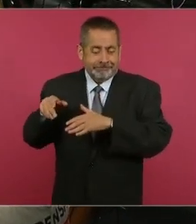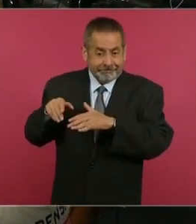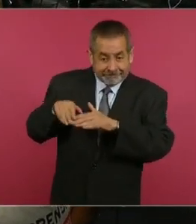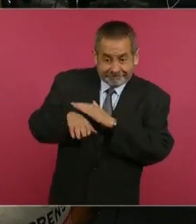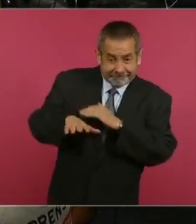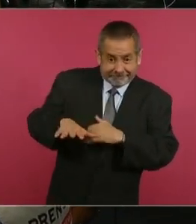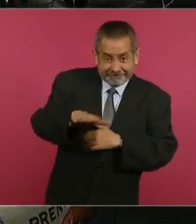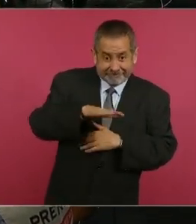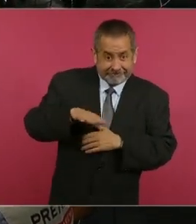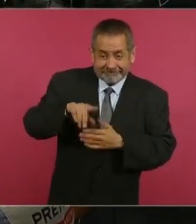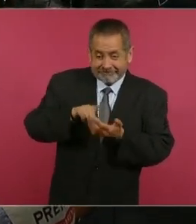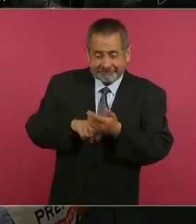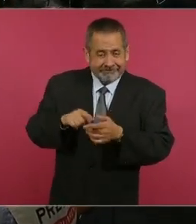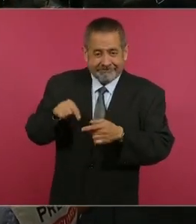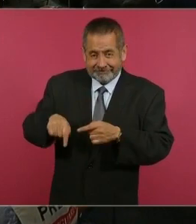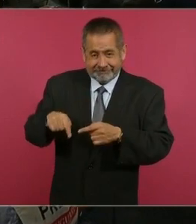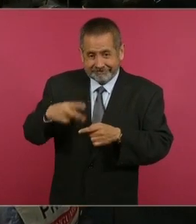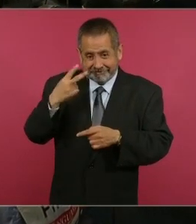es